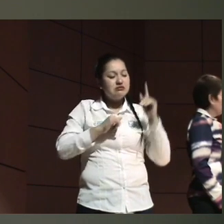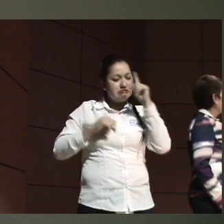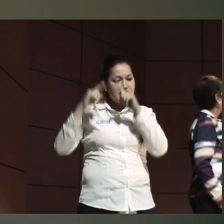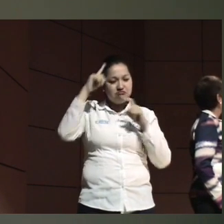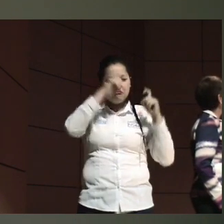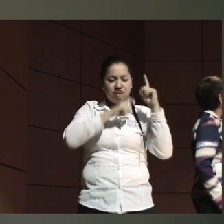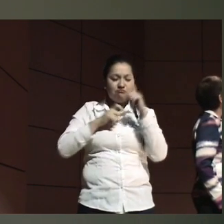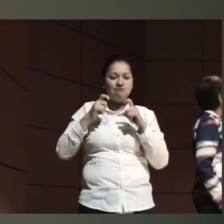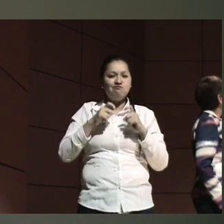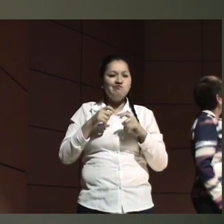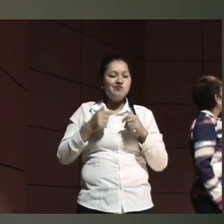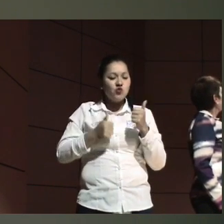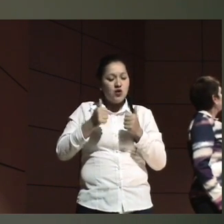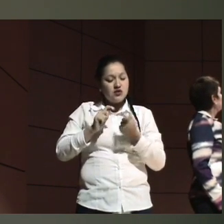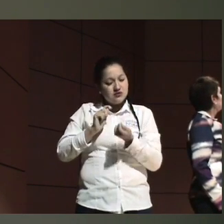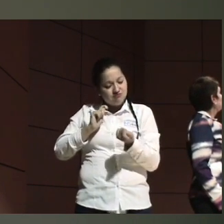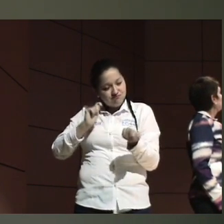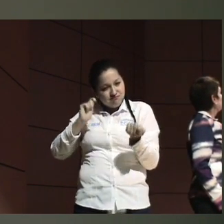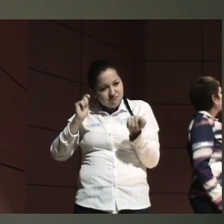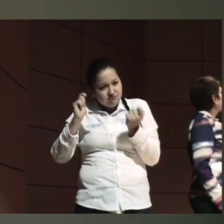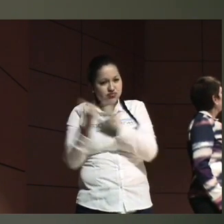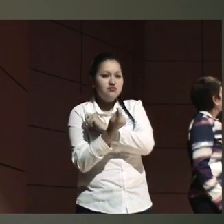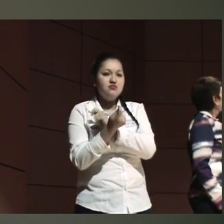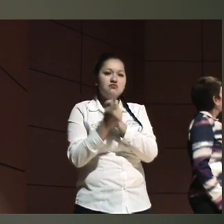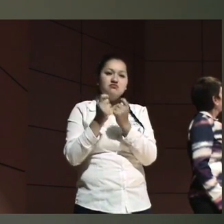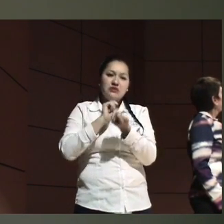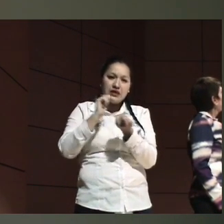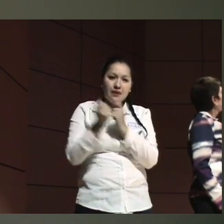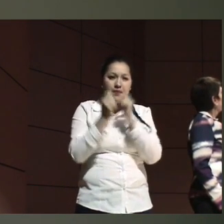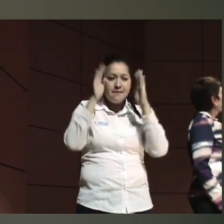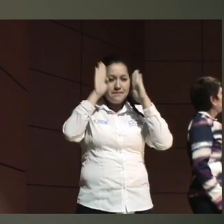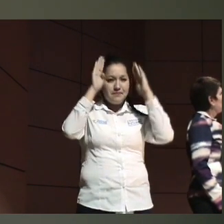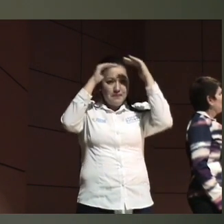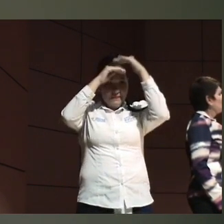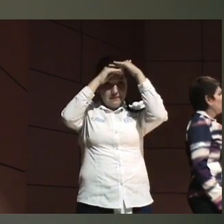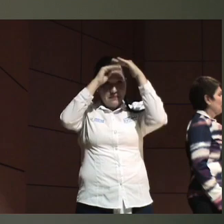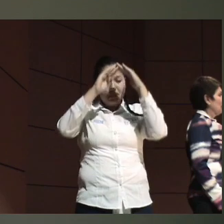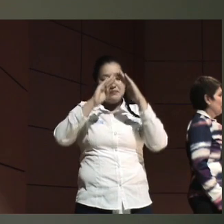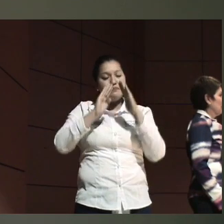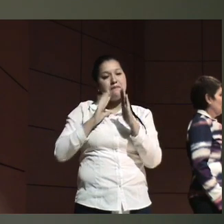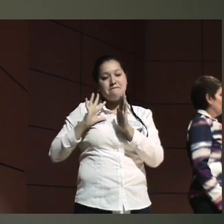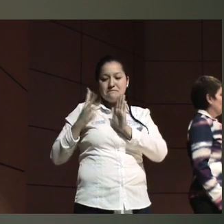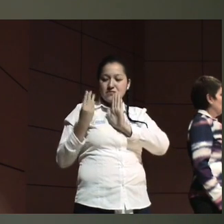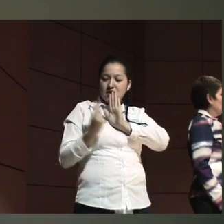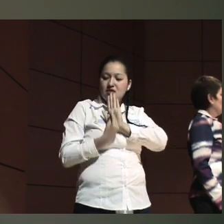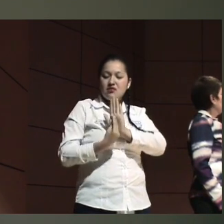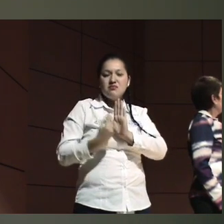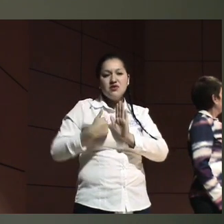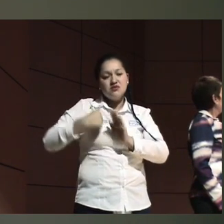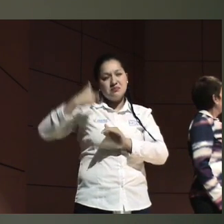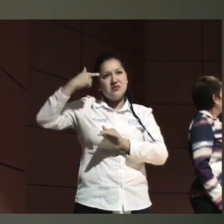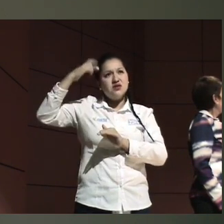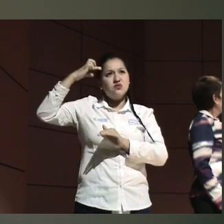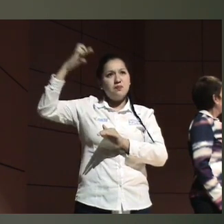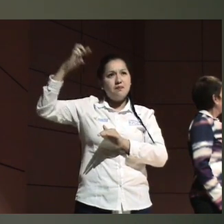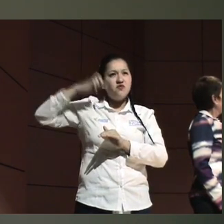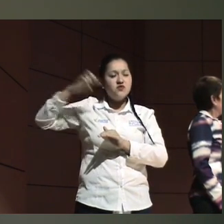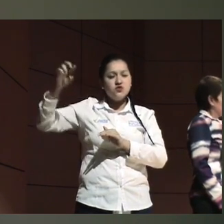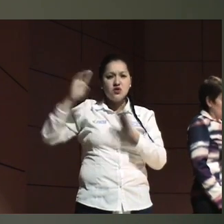el principal de ellos el cambio de mentalidad o el cambio de paradigma frente lo que es o debe ser nuestro ejercicio profesional